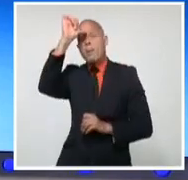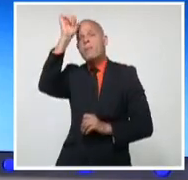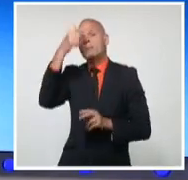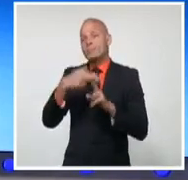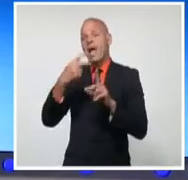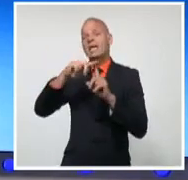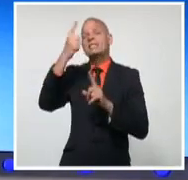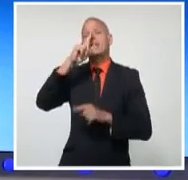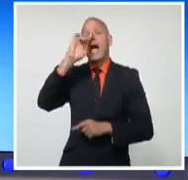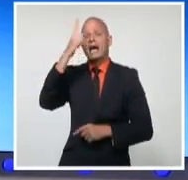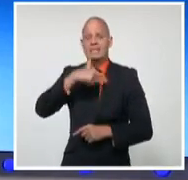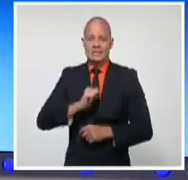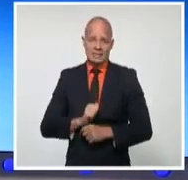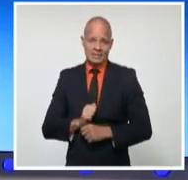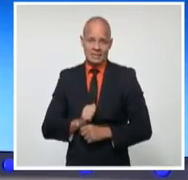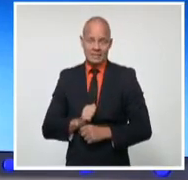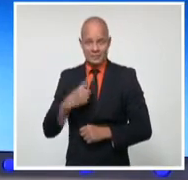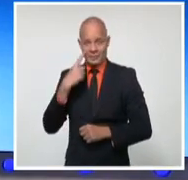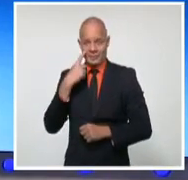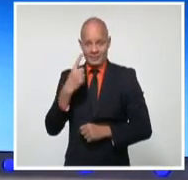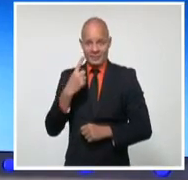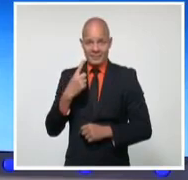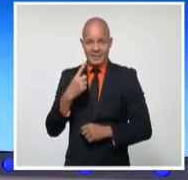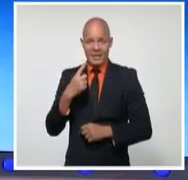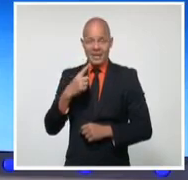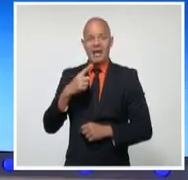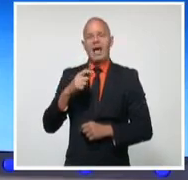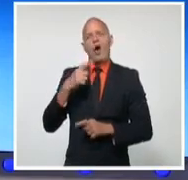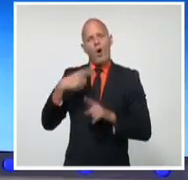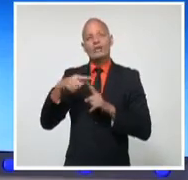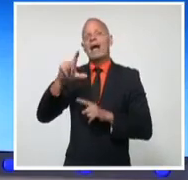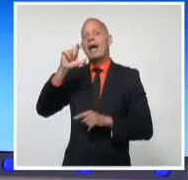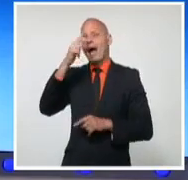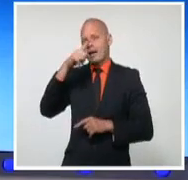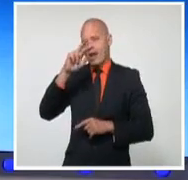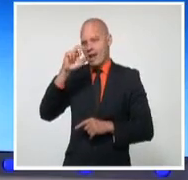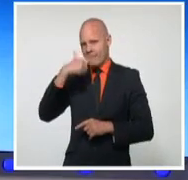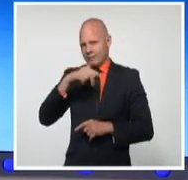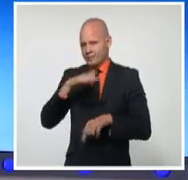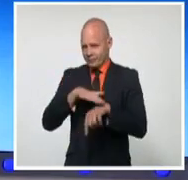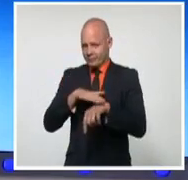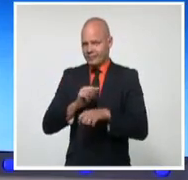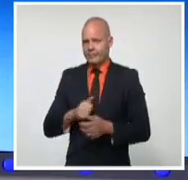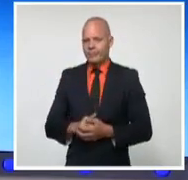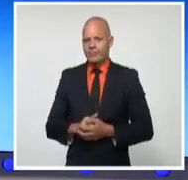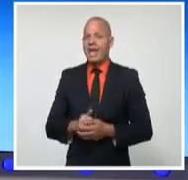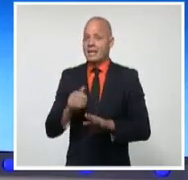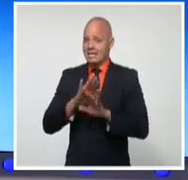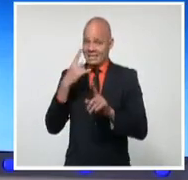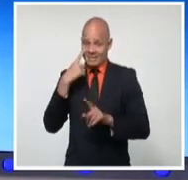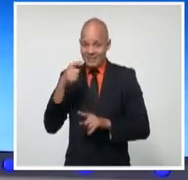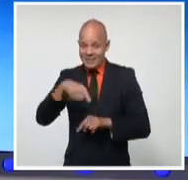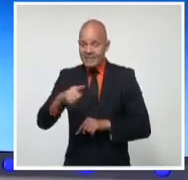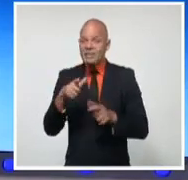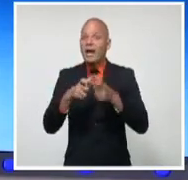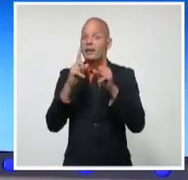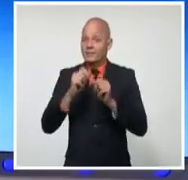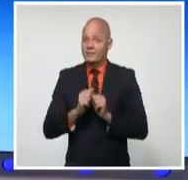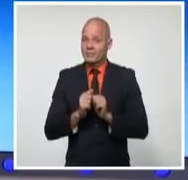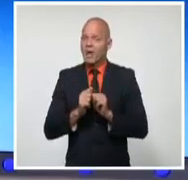hambre, la que actúa sin que la policía cubana lo sepa. Vamos a dejar lo de la reunión por el momento, porque yo les voy a